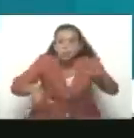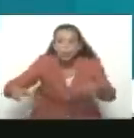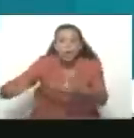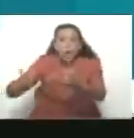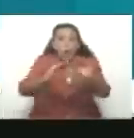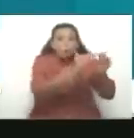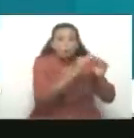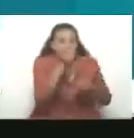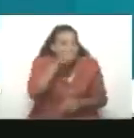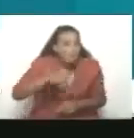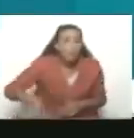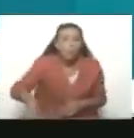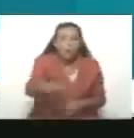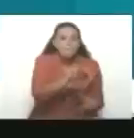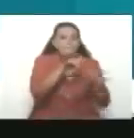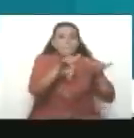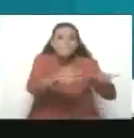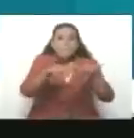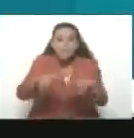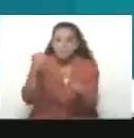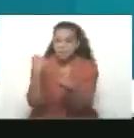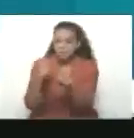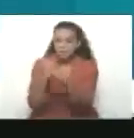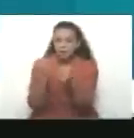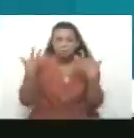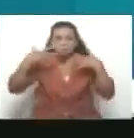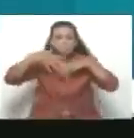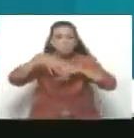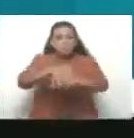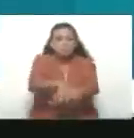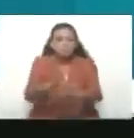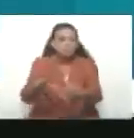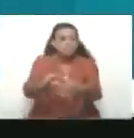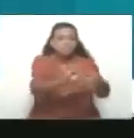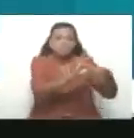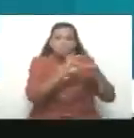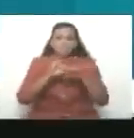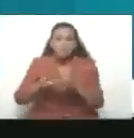un pueblo es una fuerza integrada unida